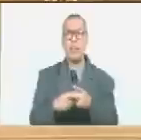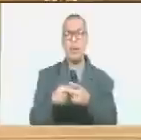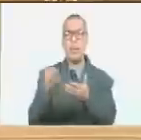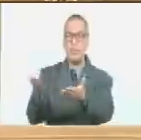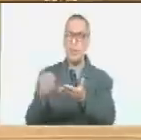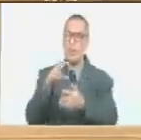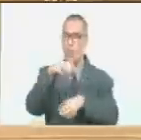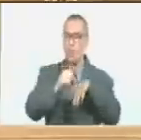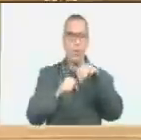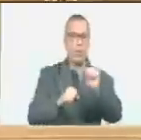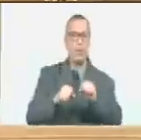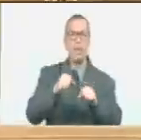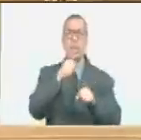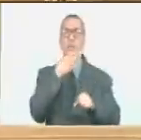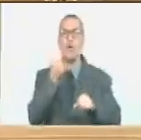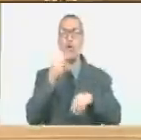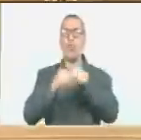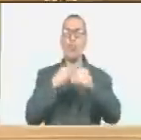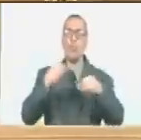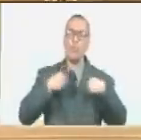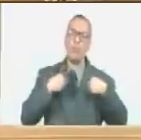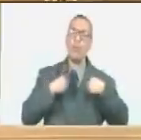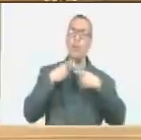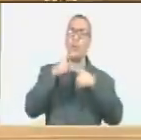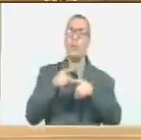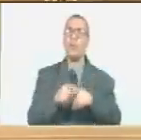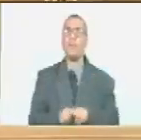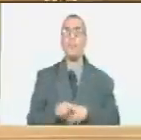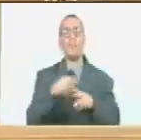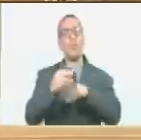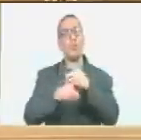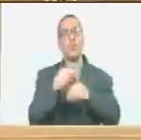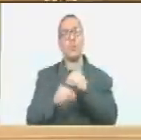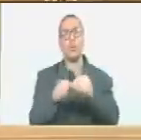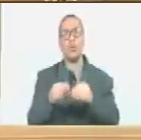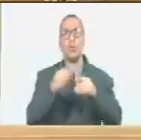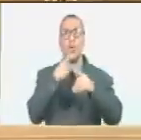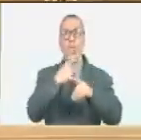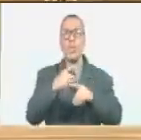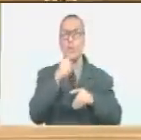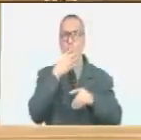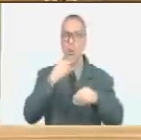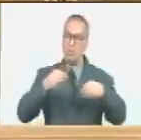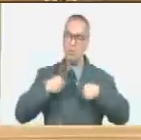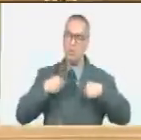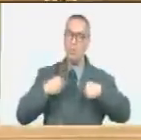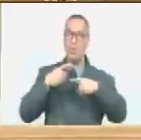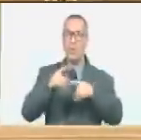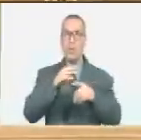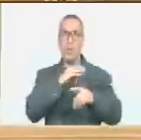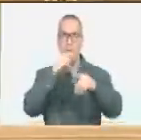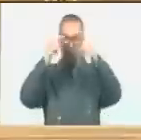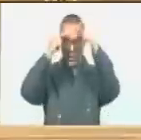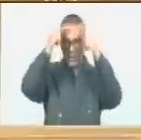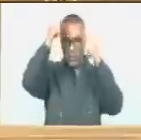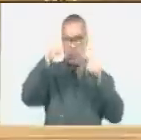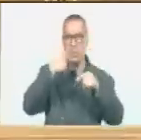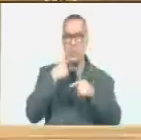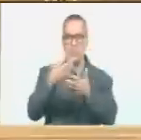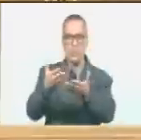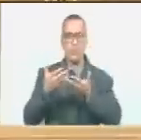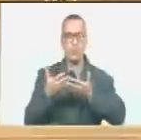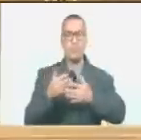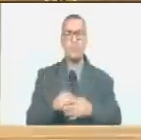materiales, y la gente decide cómo vivir, de qué forma vivir y cómo generar ese buen vivir que el comandante Chávez nos dio,